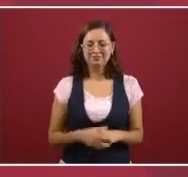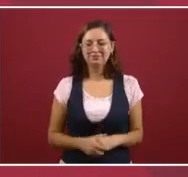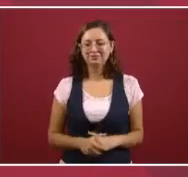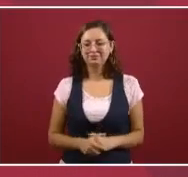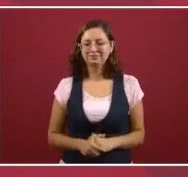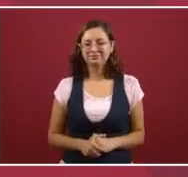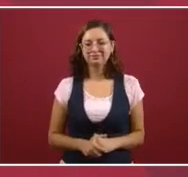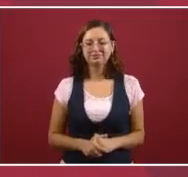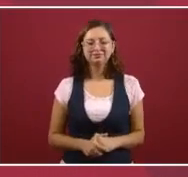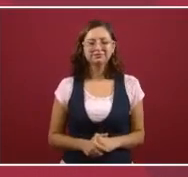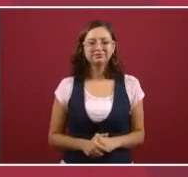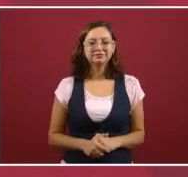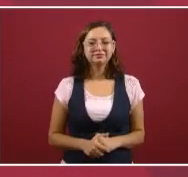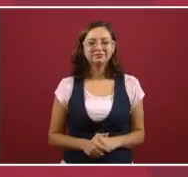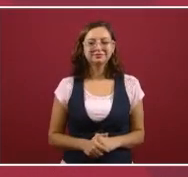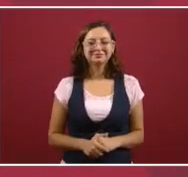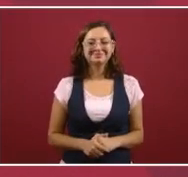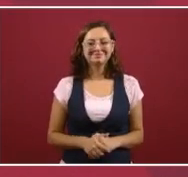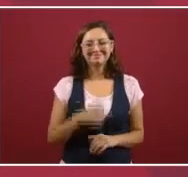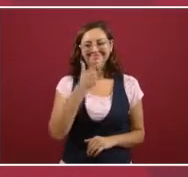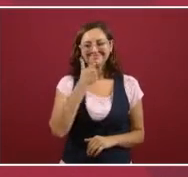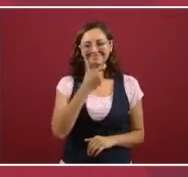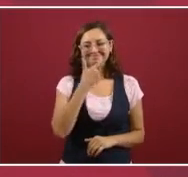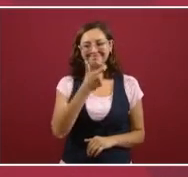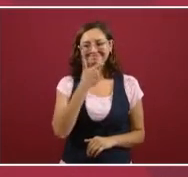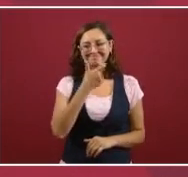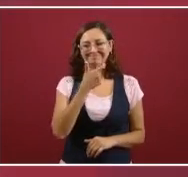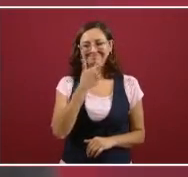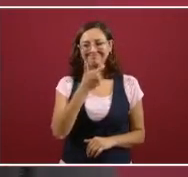Ellos somos los mayores. Bueno.